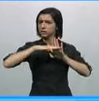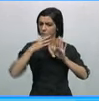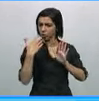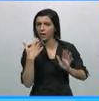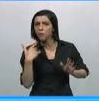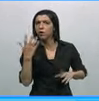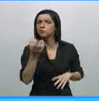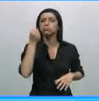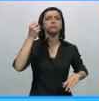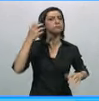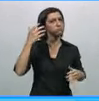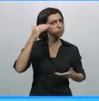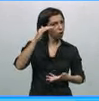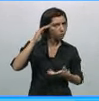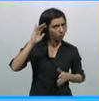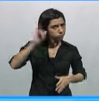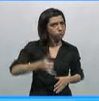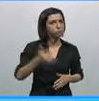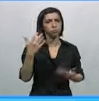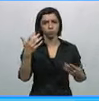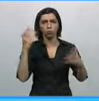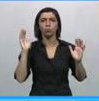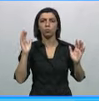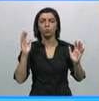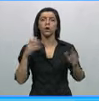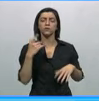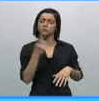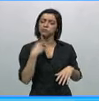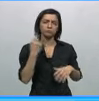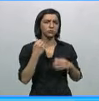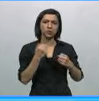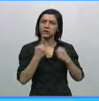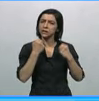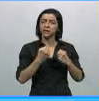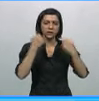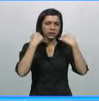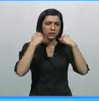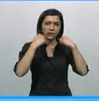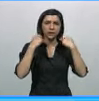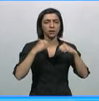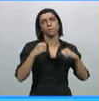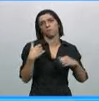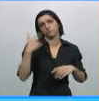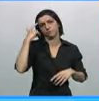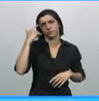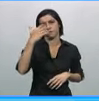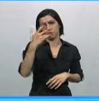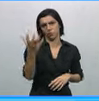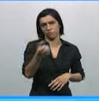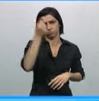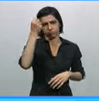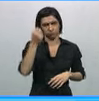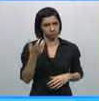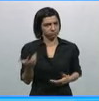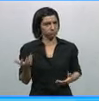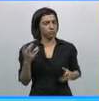pero están. Así que vamos a hacer todo lo posible por tratar de llegar. Empezamos este